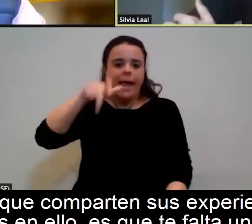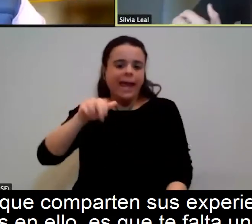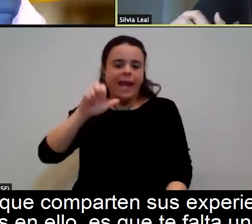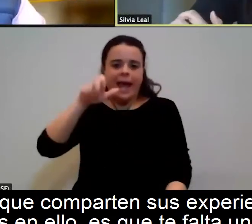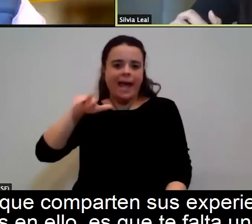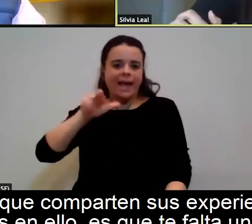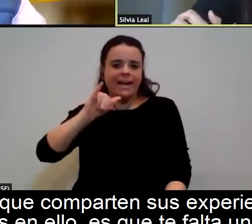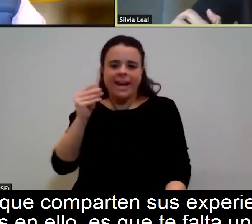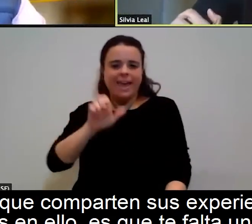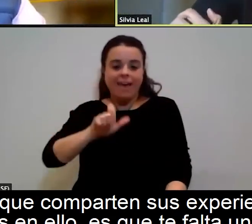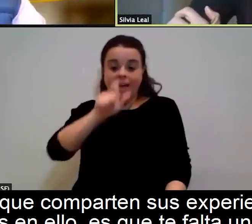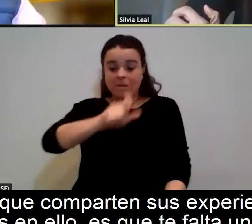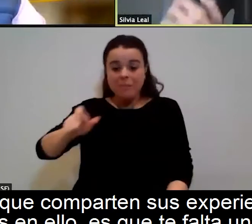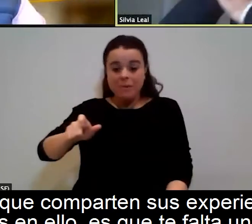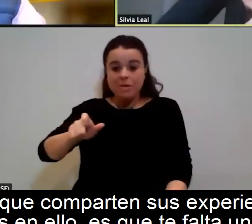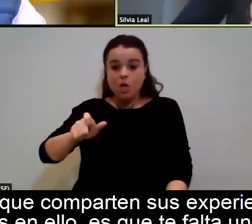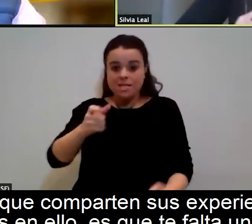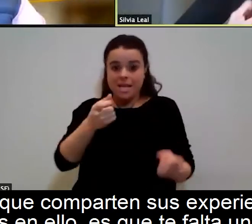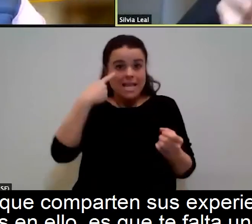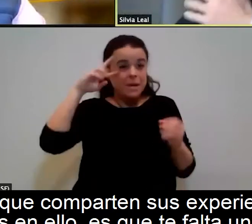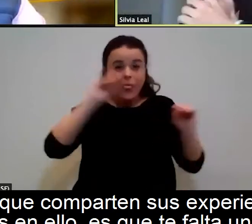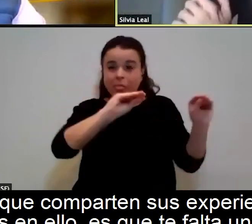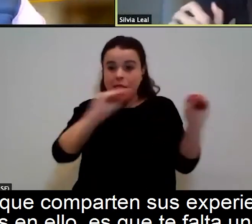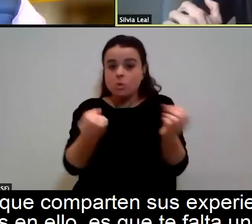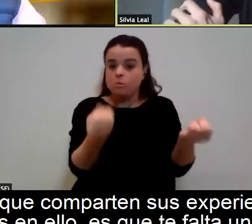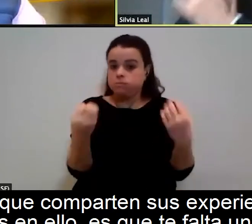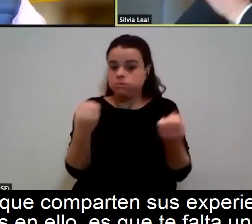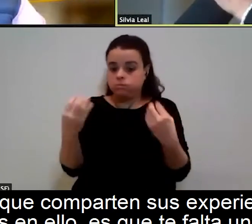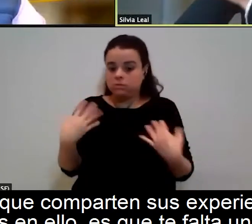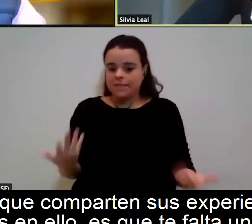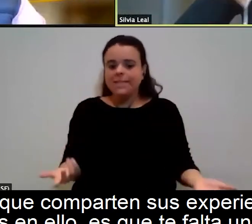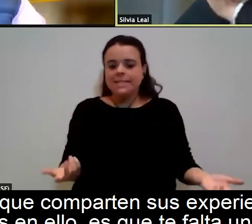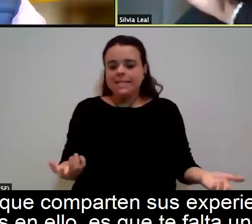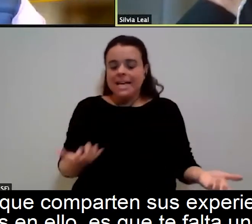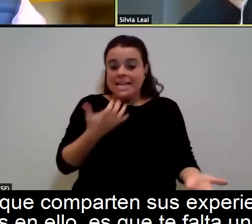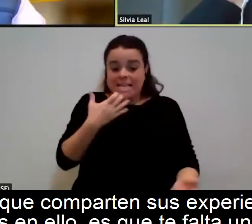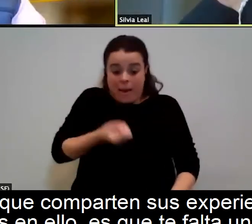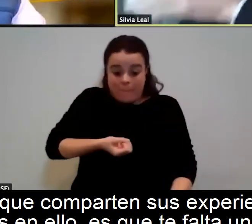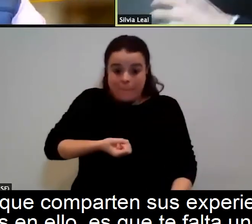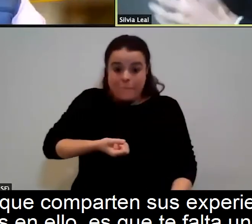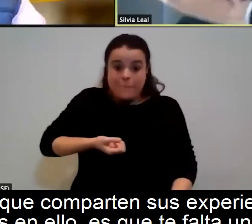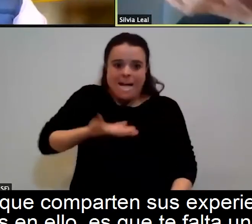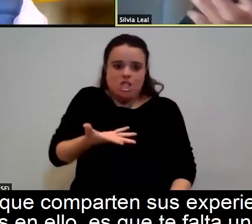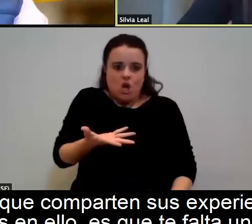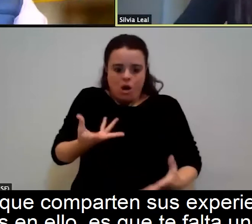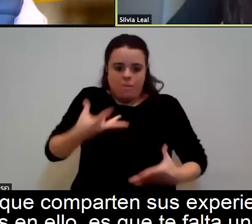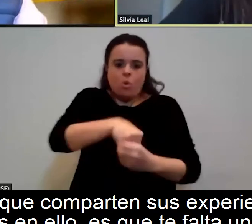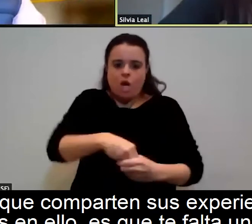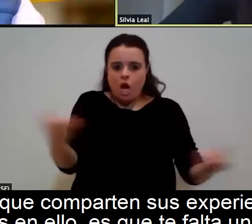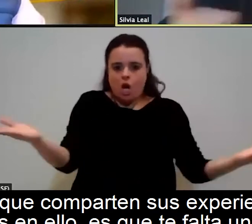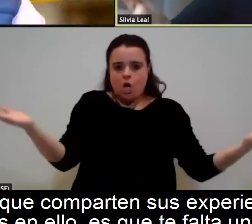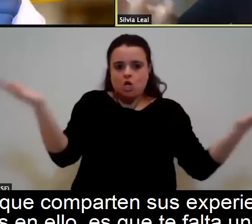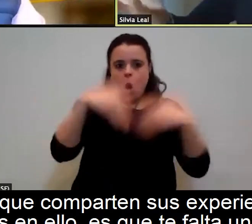¿no? Personas que comparten sus experiencias y de verdad que es que si no te apasiona y te involucras en ello, es que me vas a permitir la expresión, pero es que te falta un